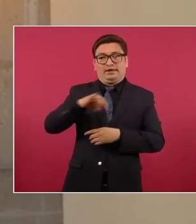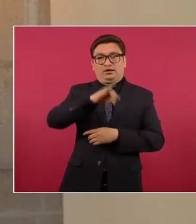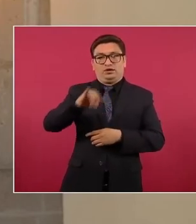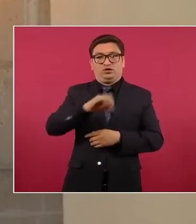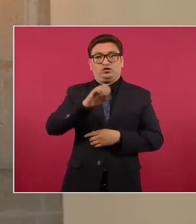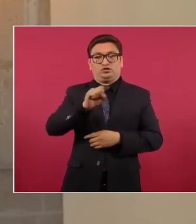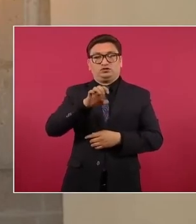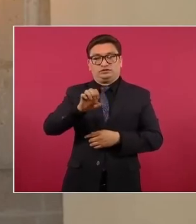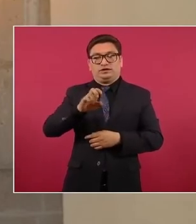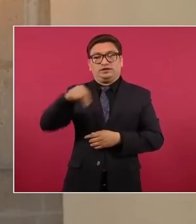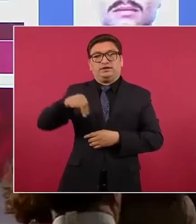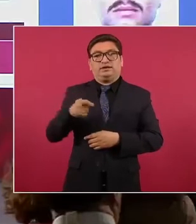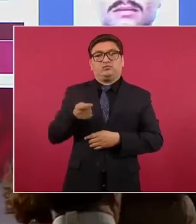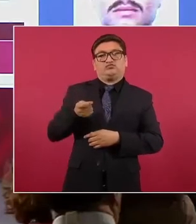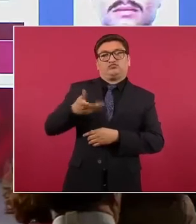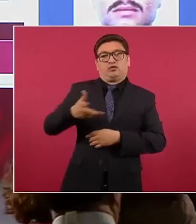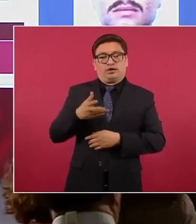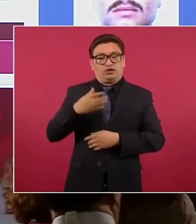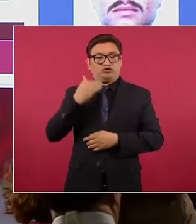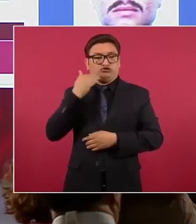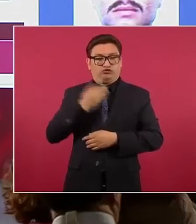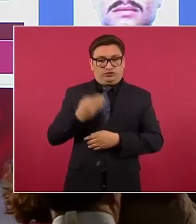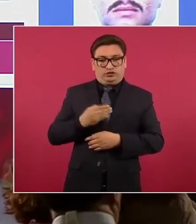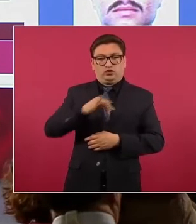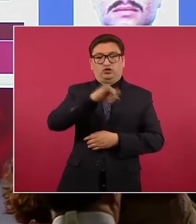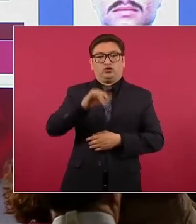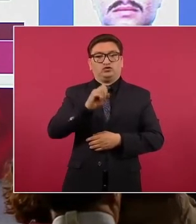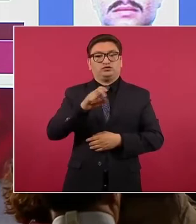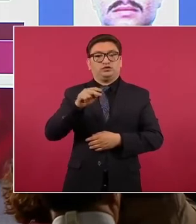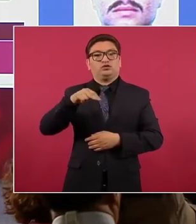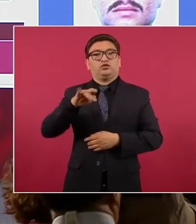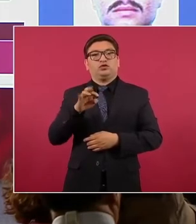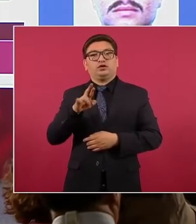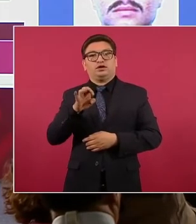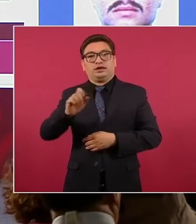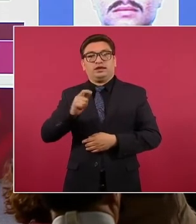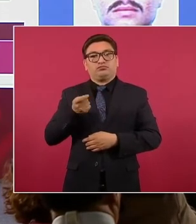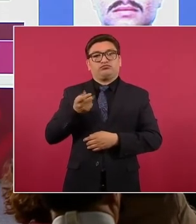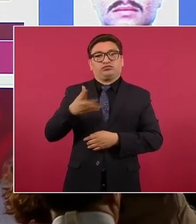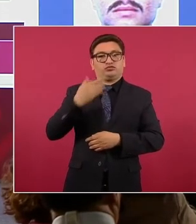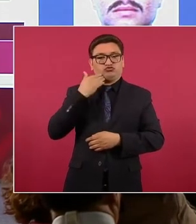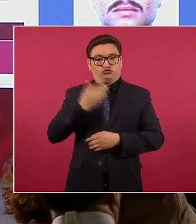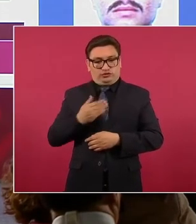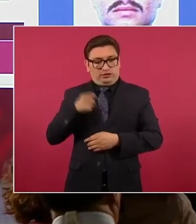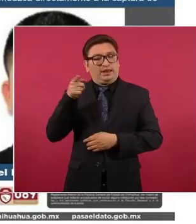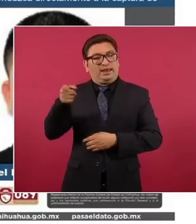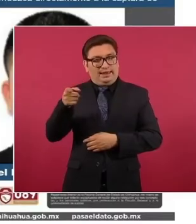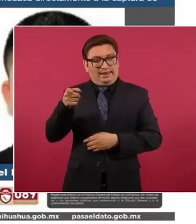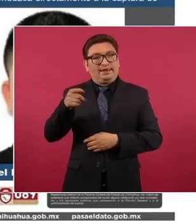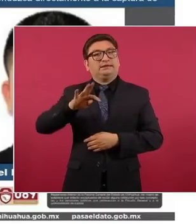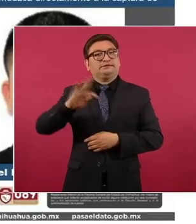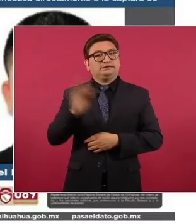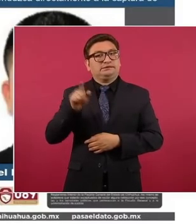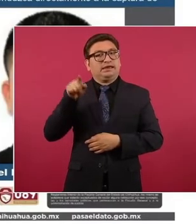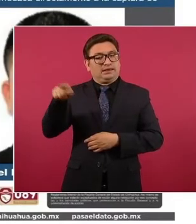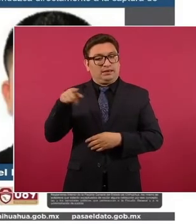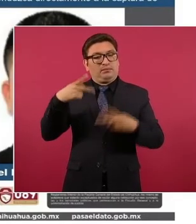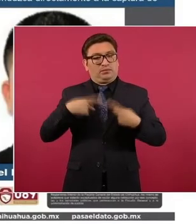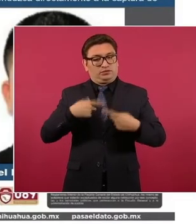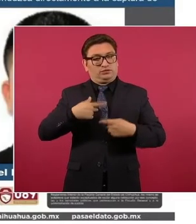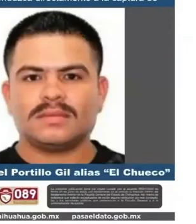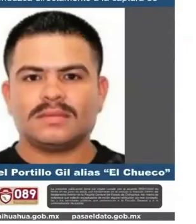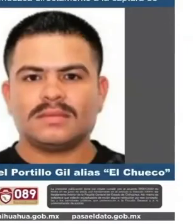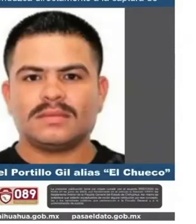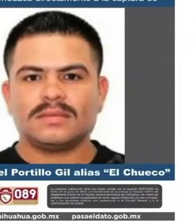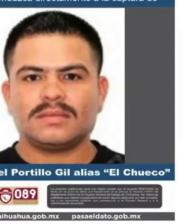N., alias El Chueco, de José Noriel Portillo Gil, alias El Chueco, presunto homicida de los dos